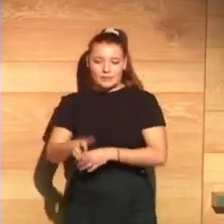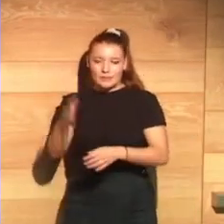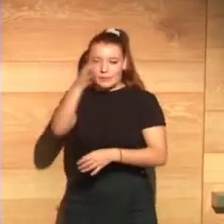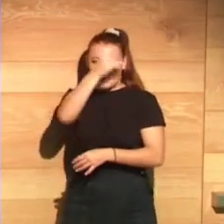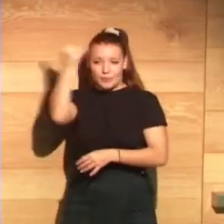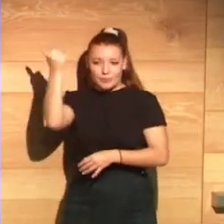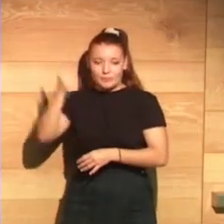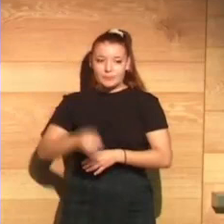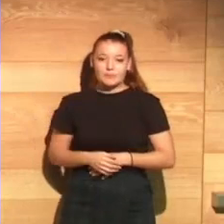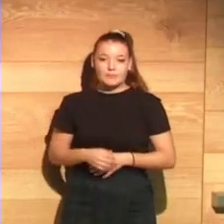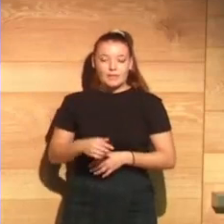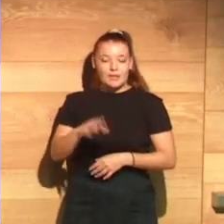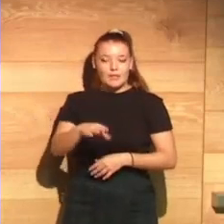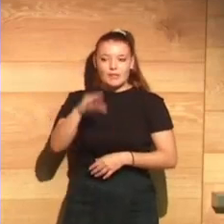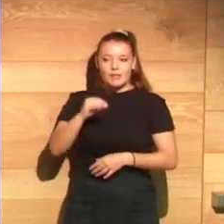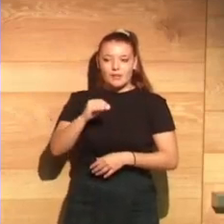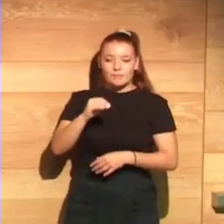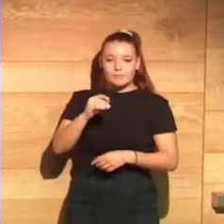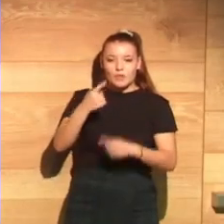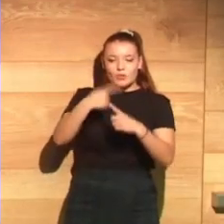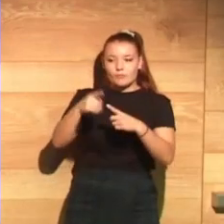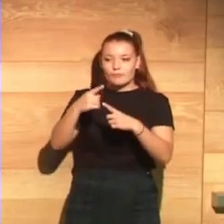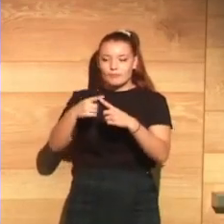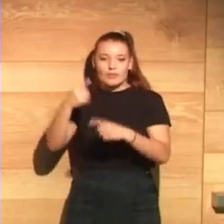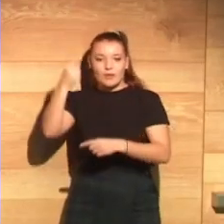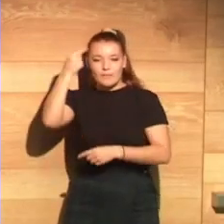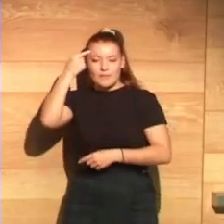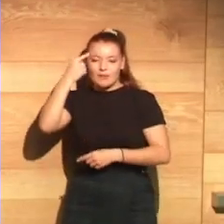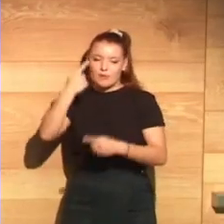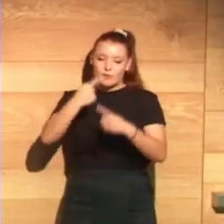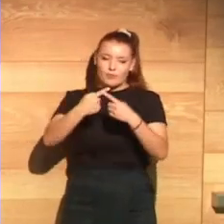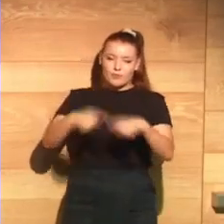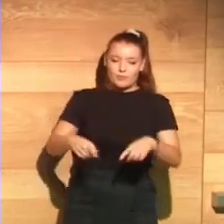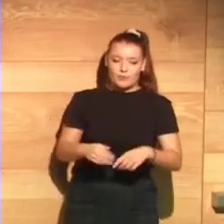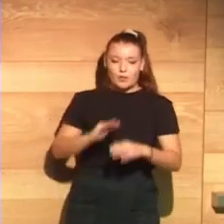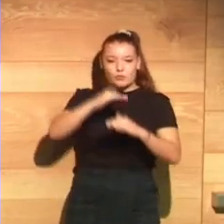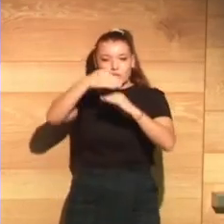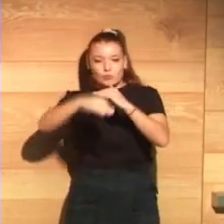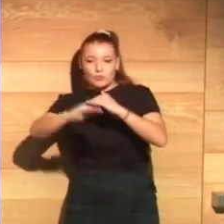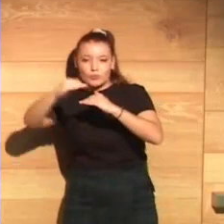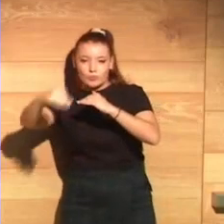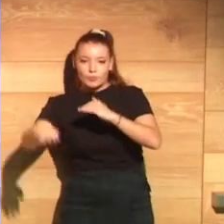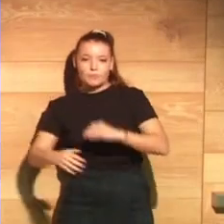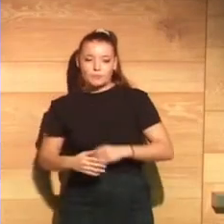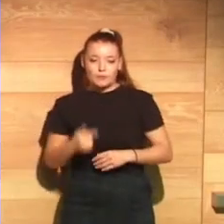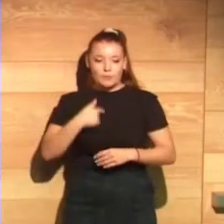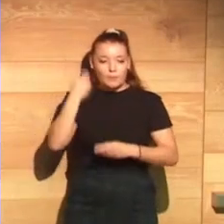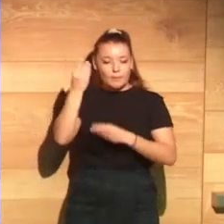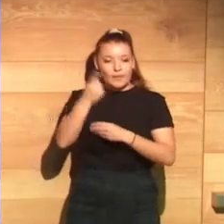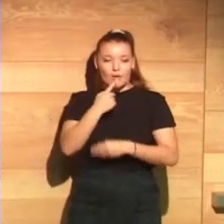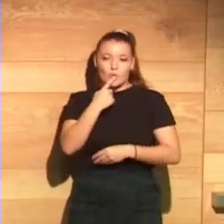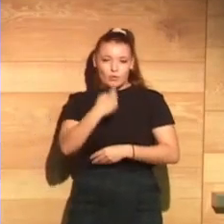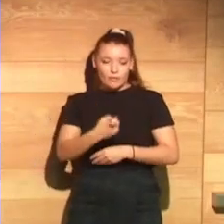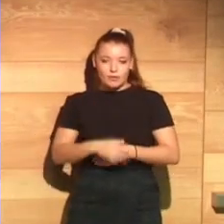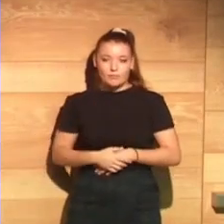olvidada, entender sus vaivenes emocionales, yo creo que es fundamental, y eso probablemente el convertir,